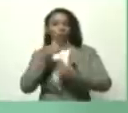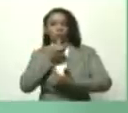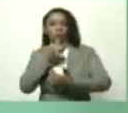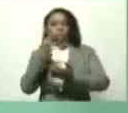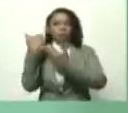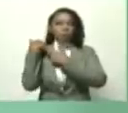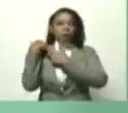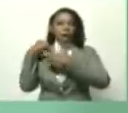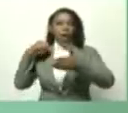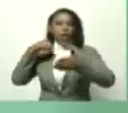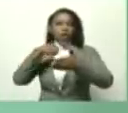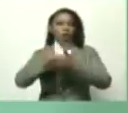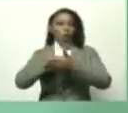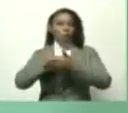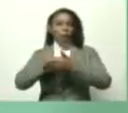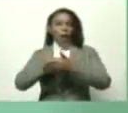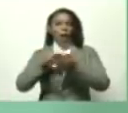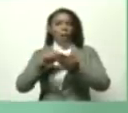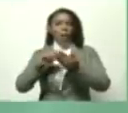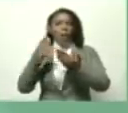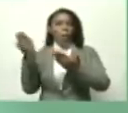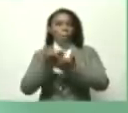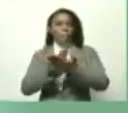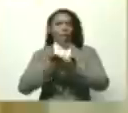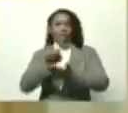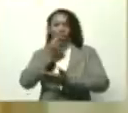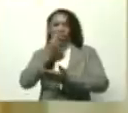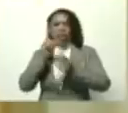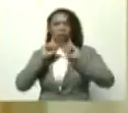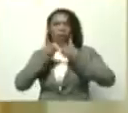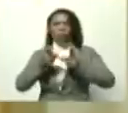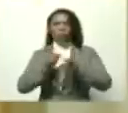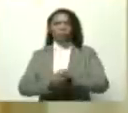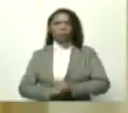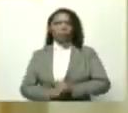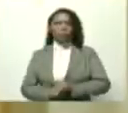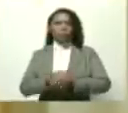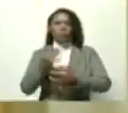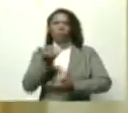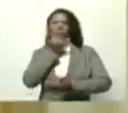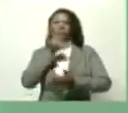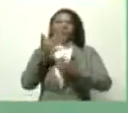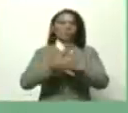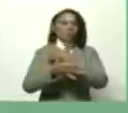El golpe de los plátanos verdes en la autopista. ¿Qué falló?